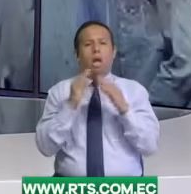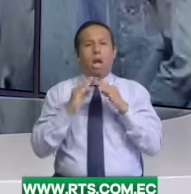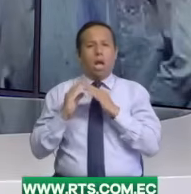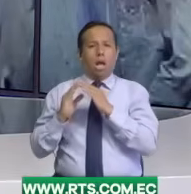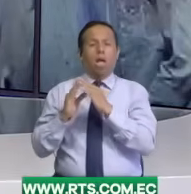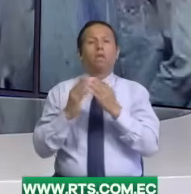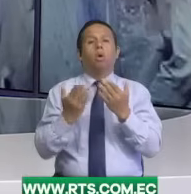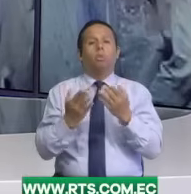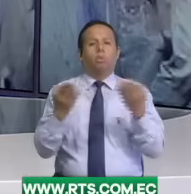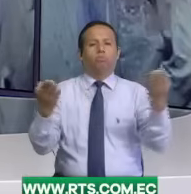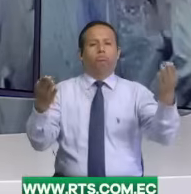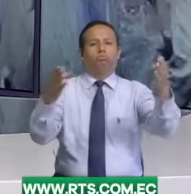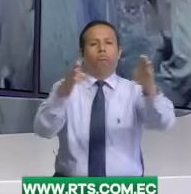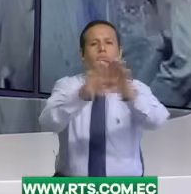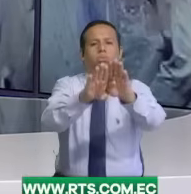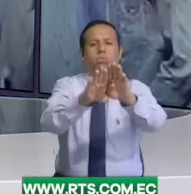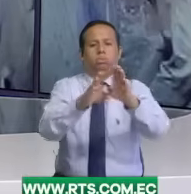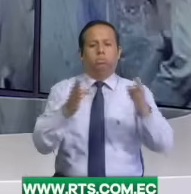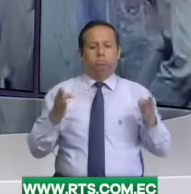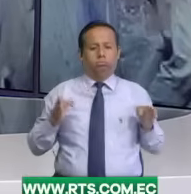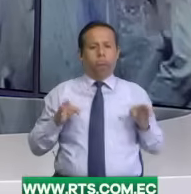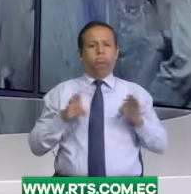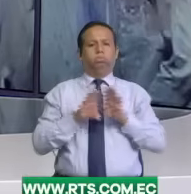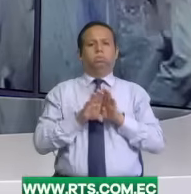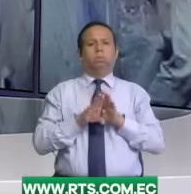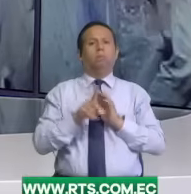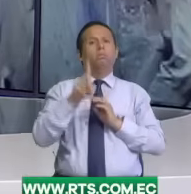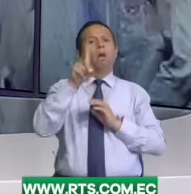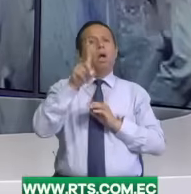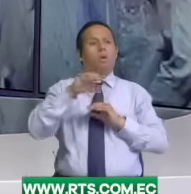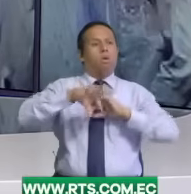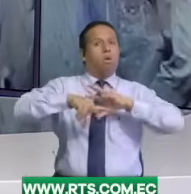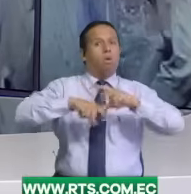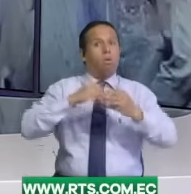portones, sin embargo, los robos no cesan. Veamos.